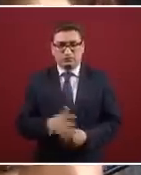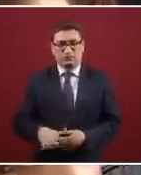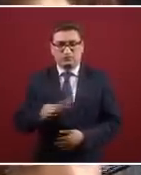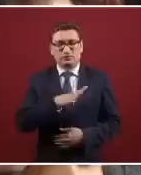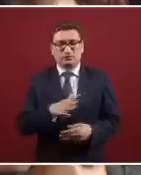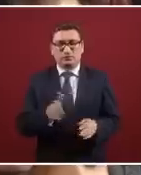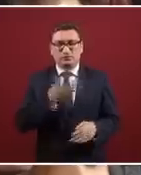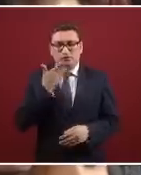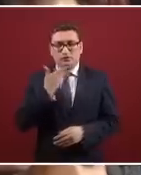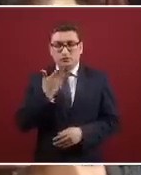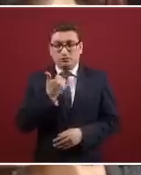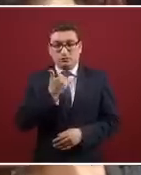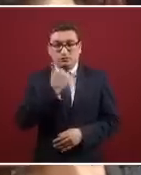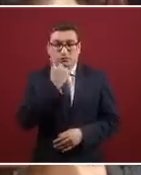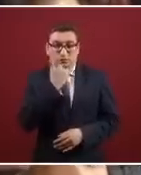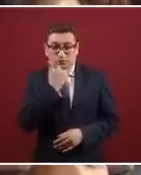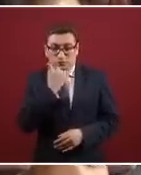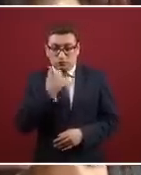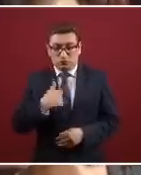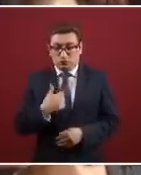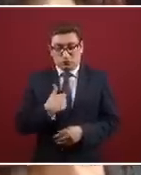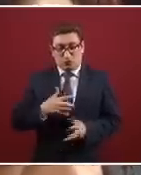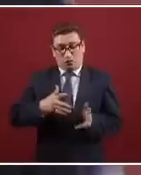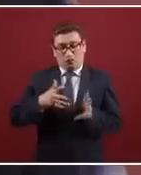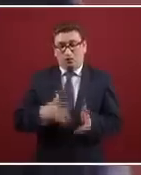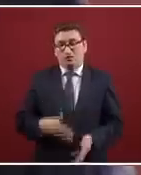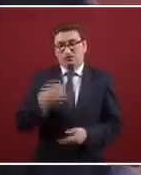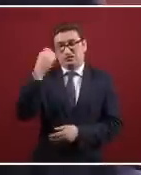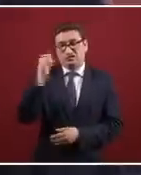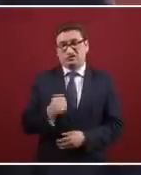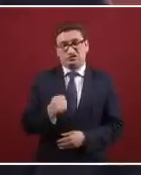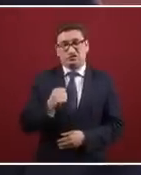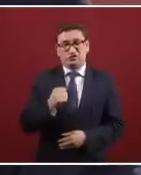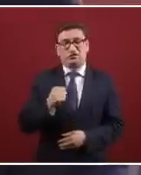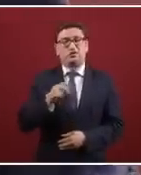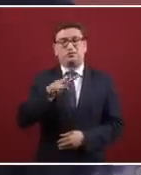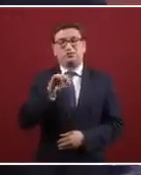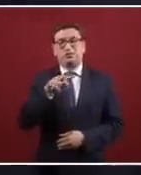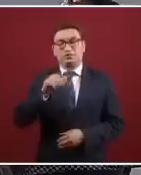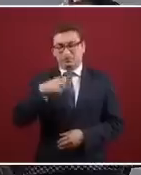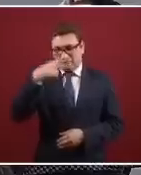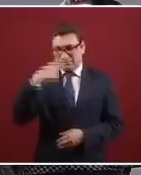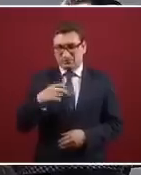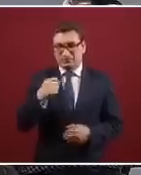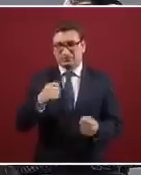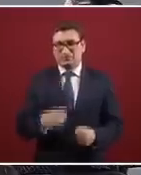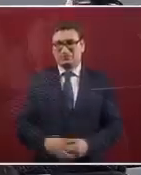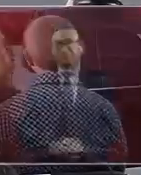Aire. Perdónenme, pero soy muy desgraciada. ¡Arriba Sinaloa! ¡Eso! ¡Arriba México!